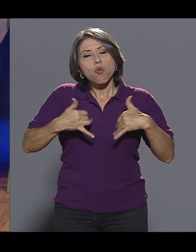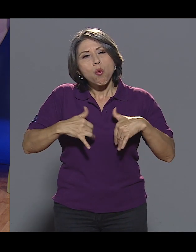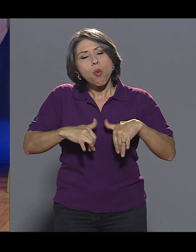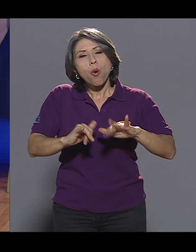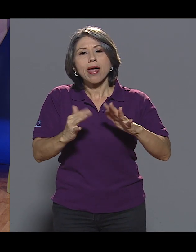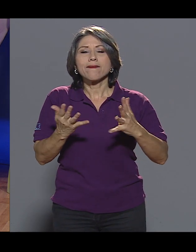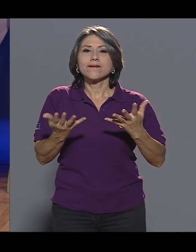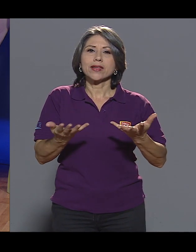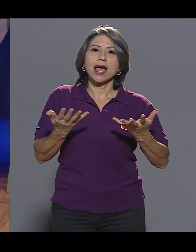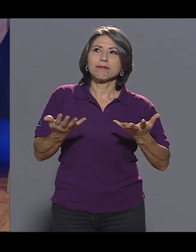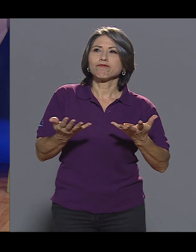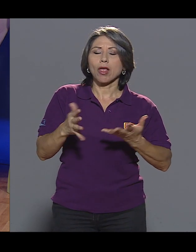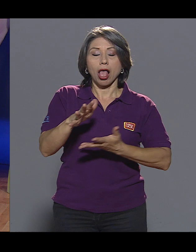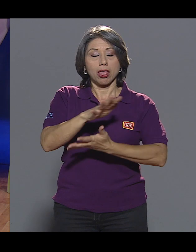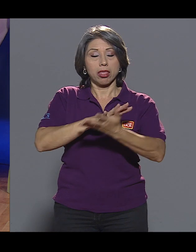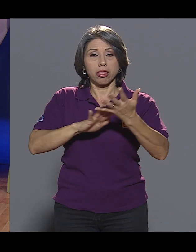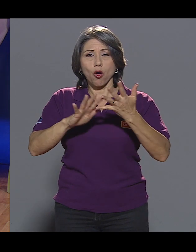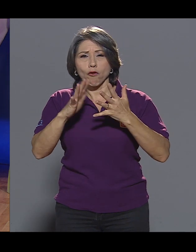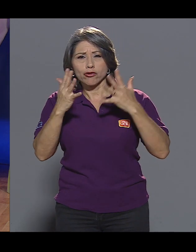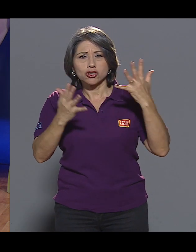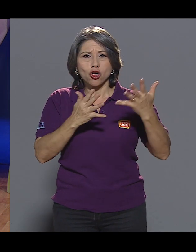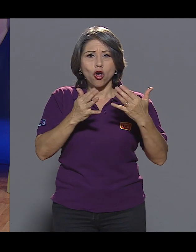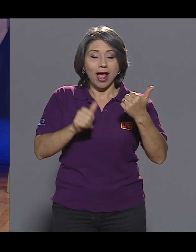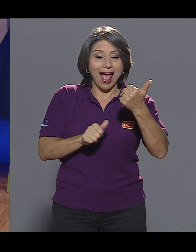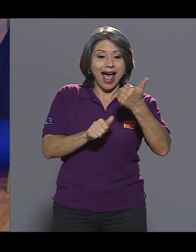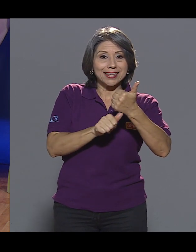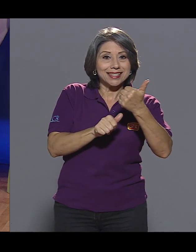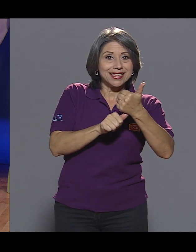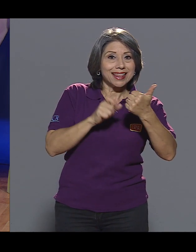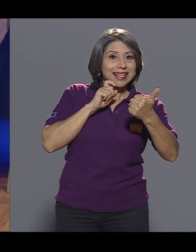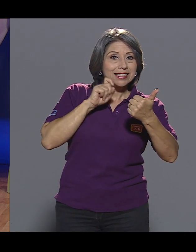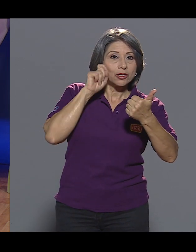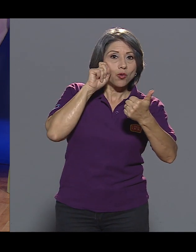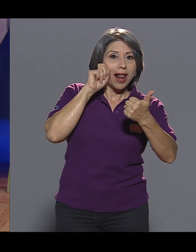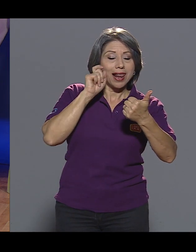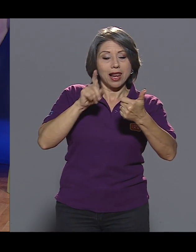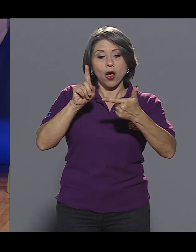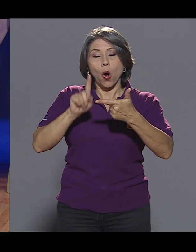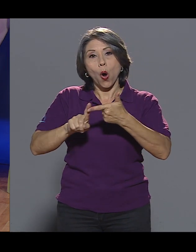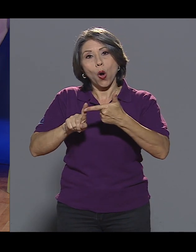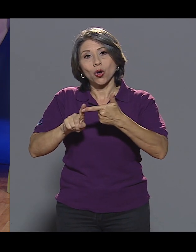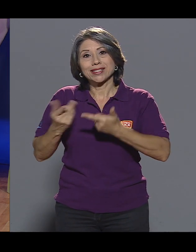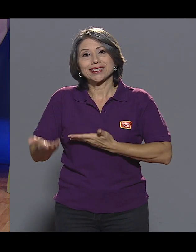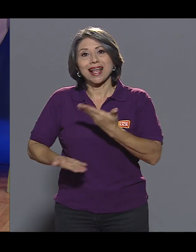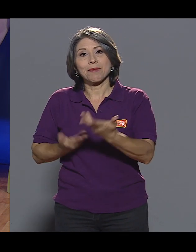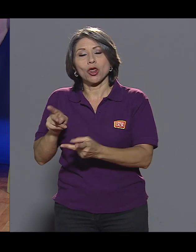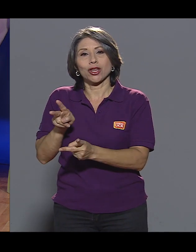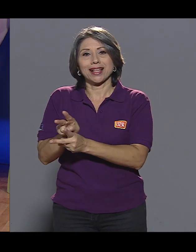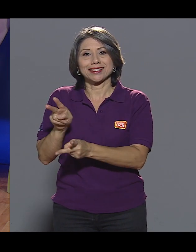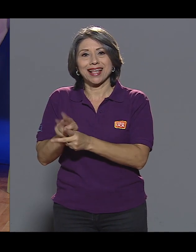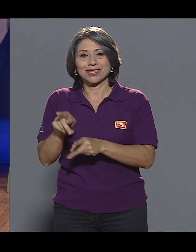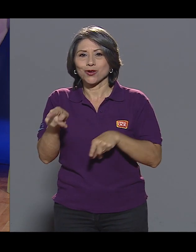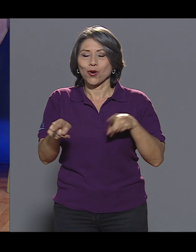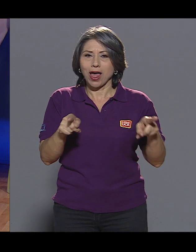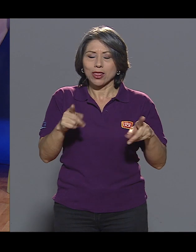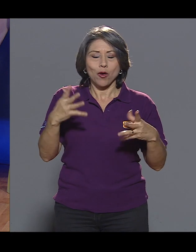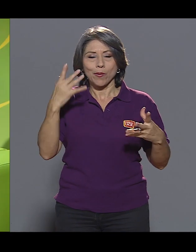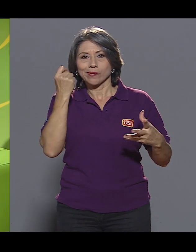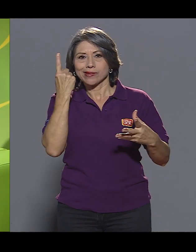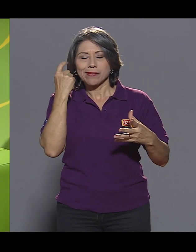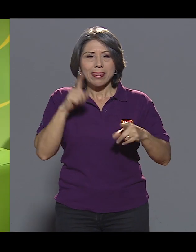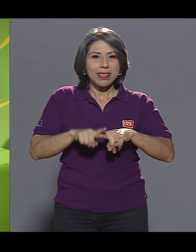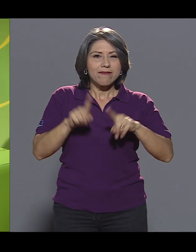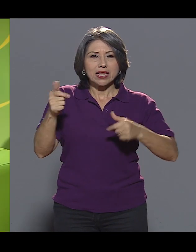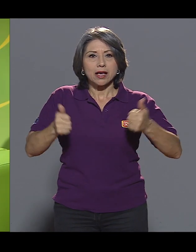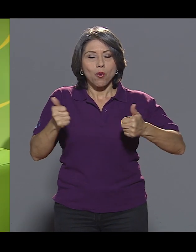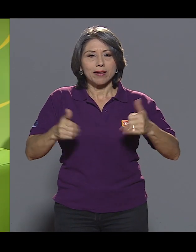se tiene como esa confusión entre asistente sexual y sexo o sexo servidora, ¿verdad? Porque eso